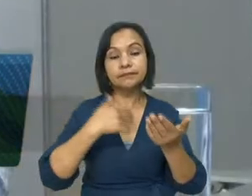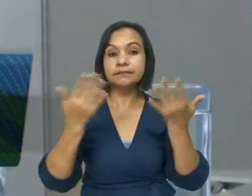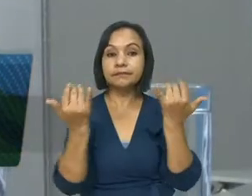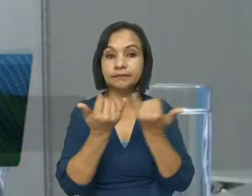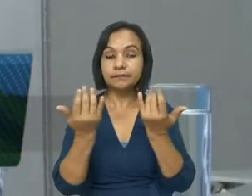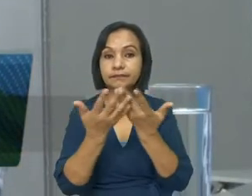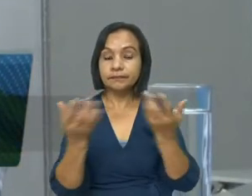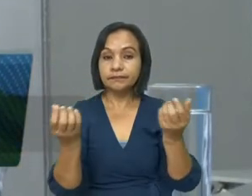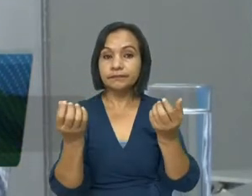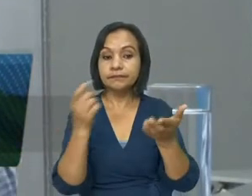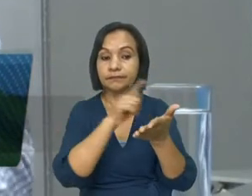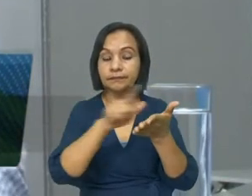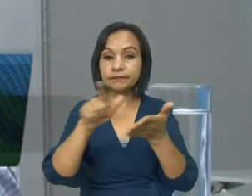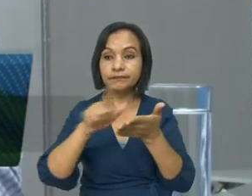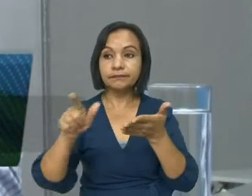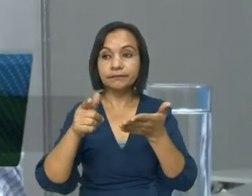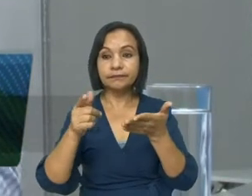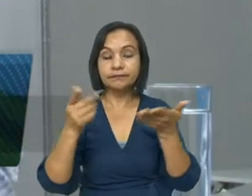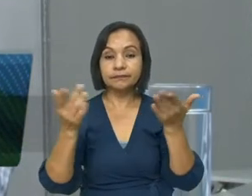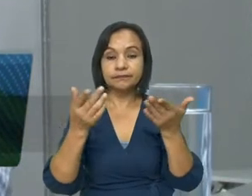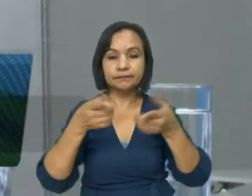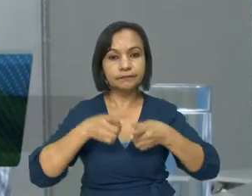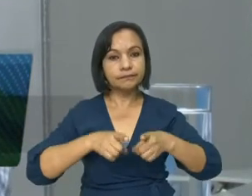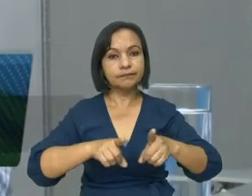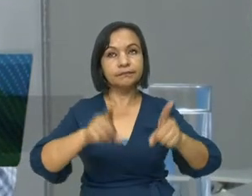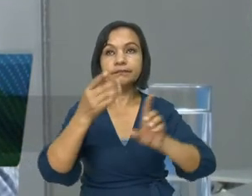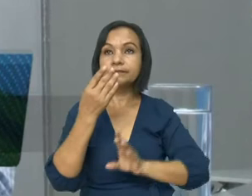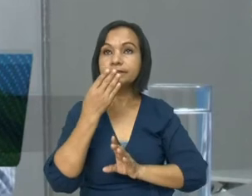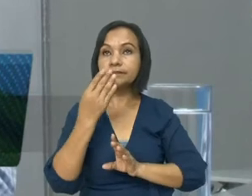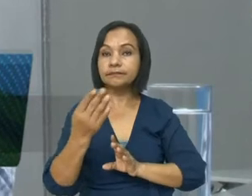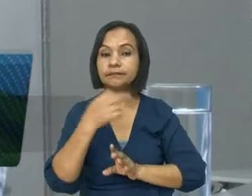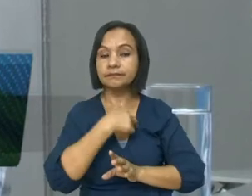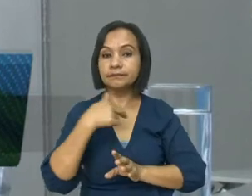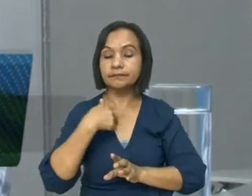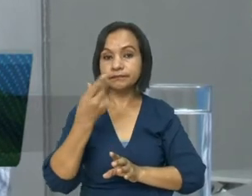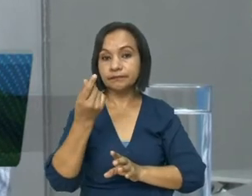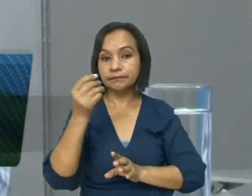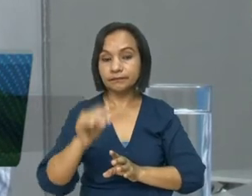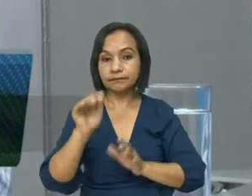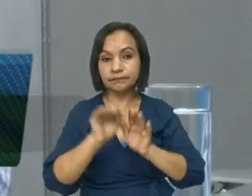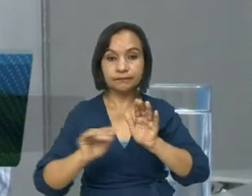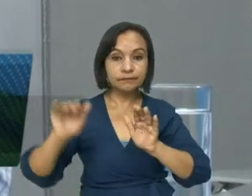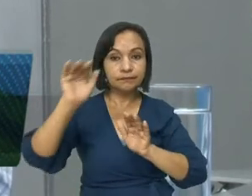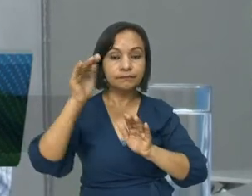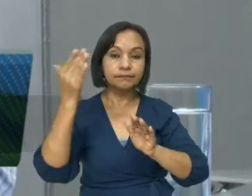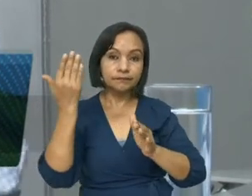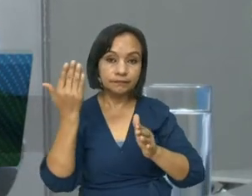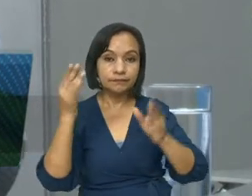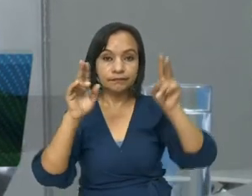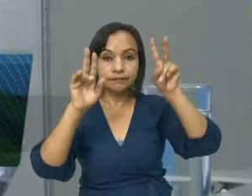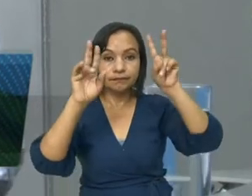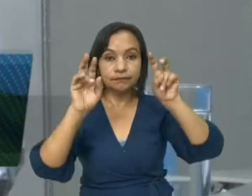soluciones de saneamiento de con dignidad, con calidad, aunque los costos sean un poco más altos en